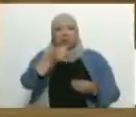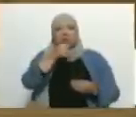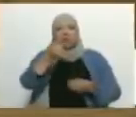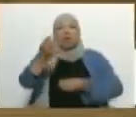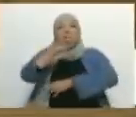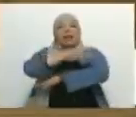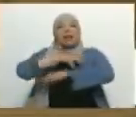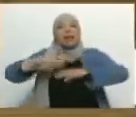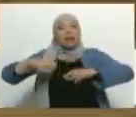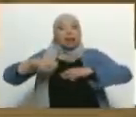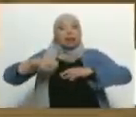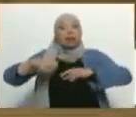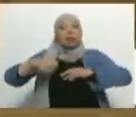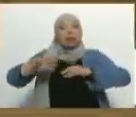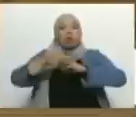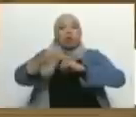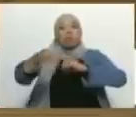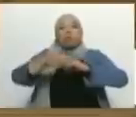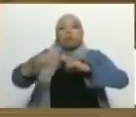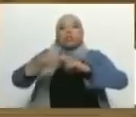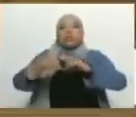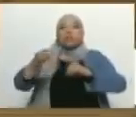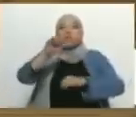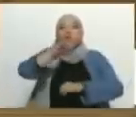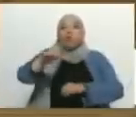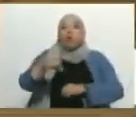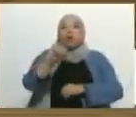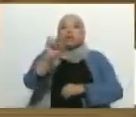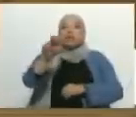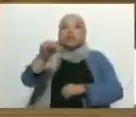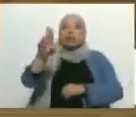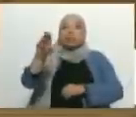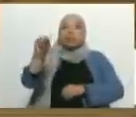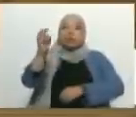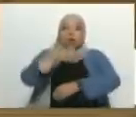Tigre, del municipio Simón Rodríguez del estado Anzoátegui,